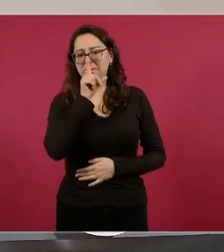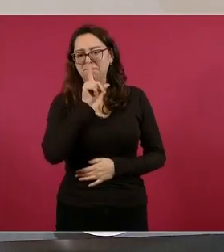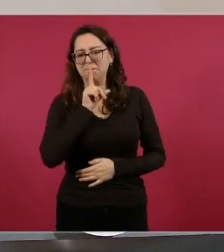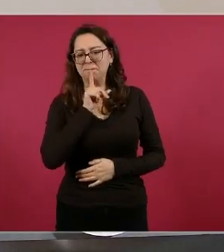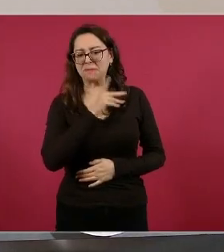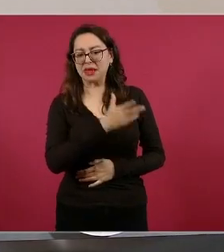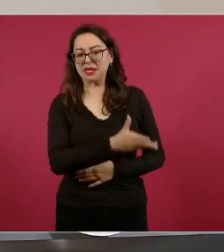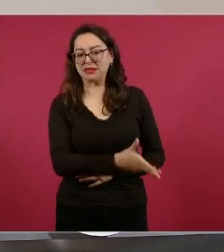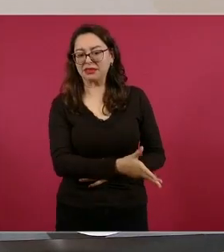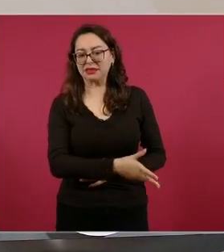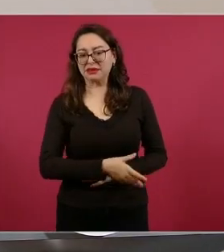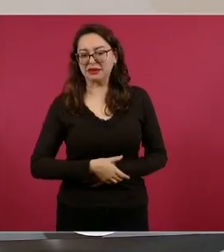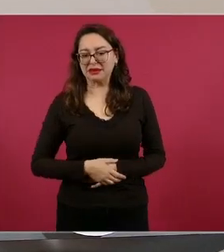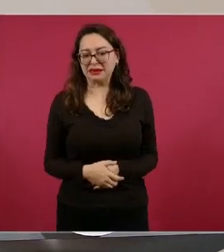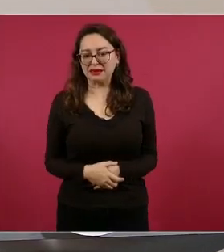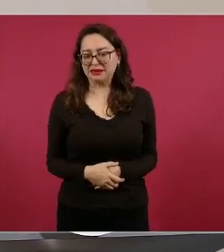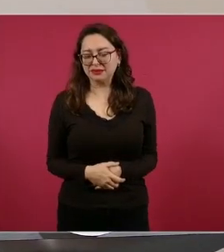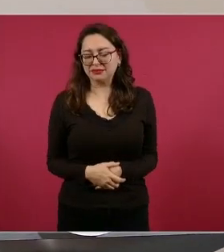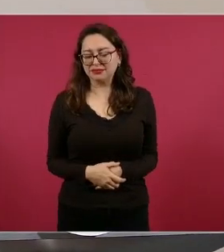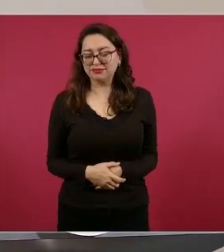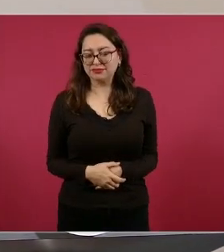en estos diálogos circulares,